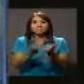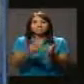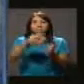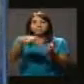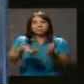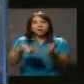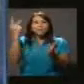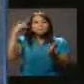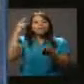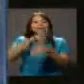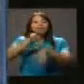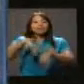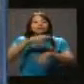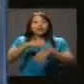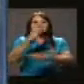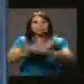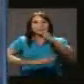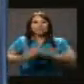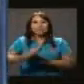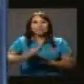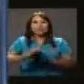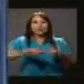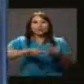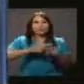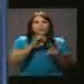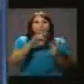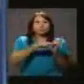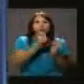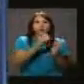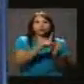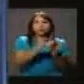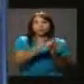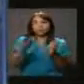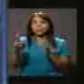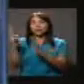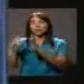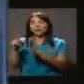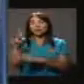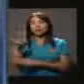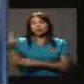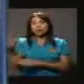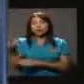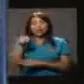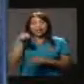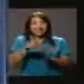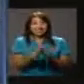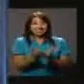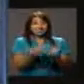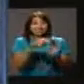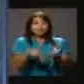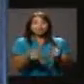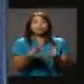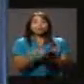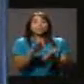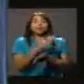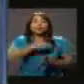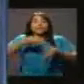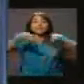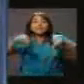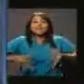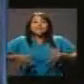discapacidad 2011-2021 en esta política nacional que es un documento oficial un diagnóstico